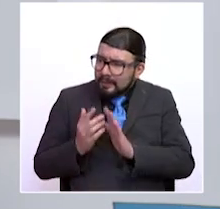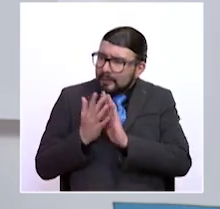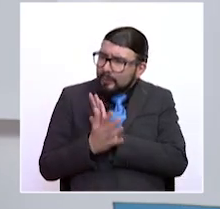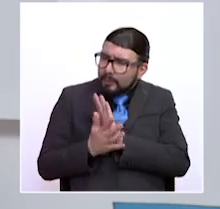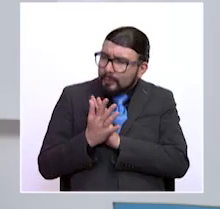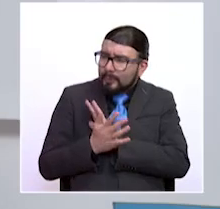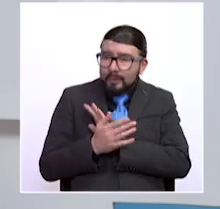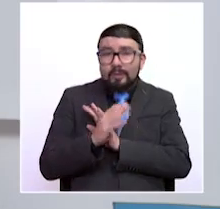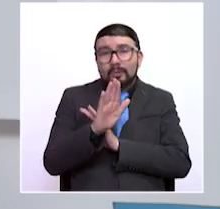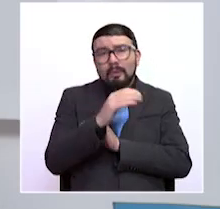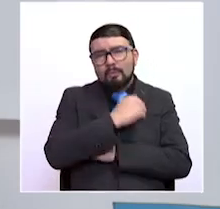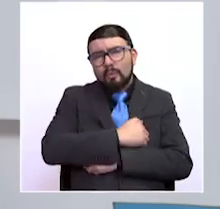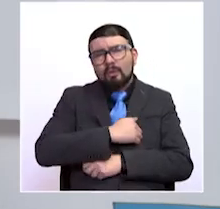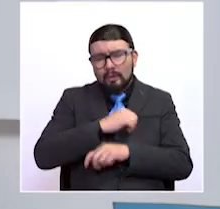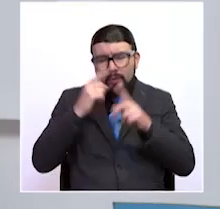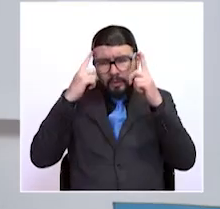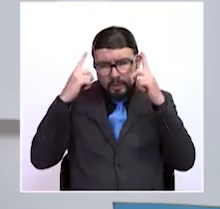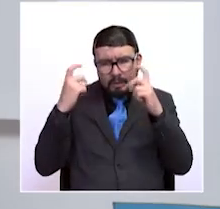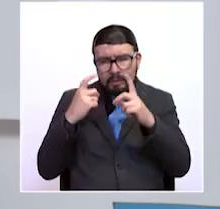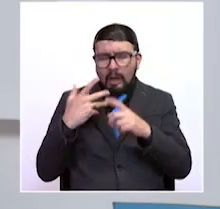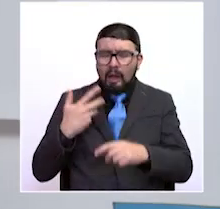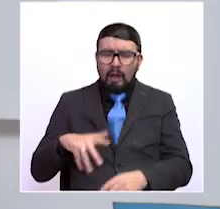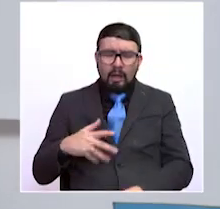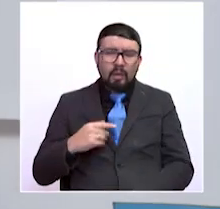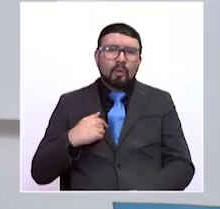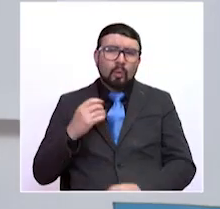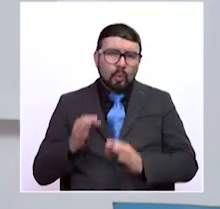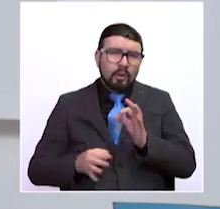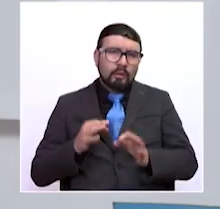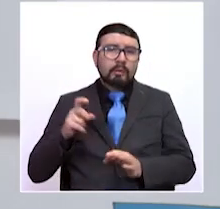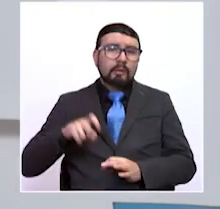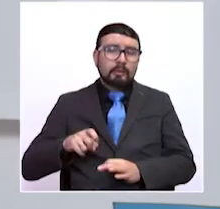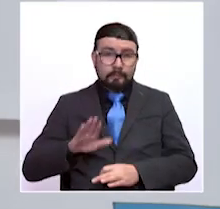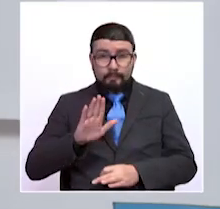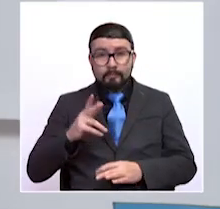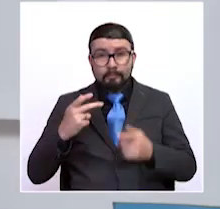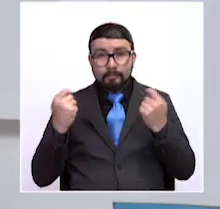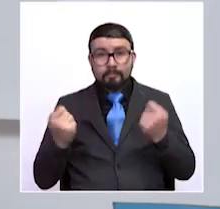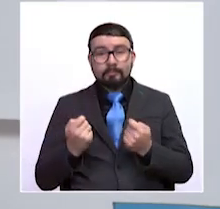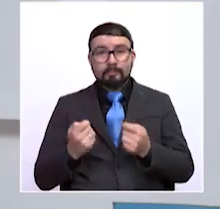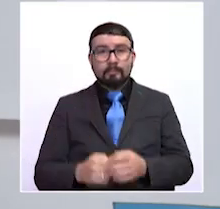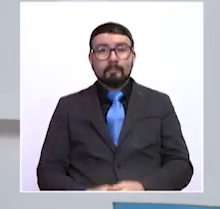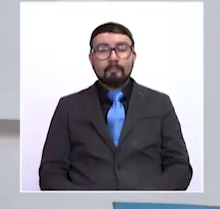una reflexión para que tengamos cuidado con la pólvora en esta época. Ya regresamos.